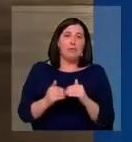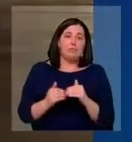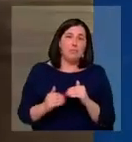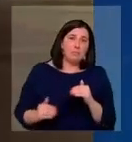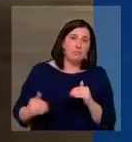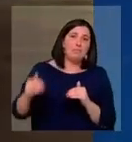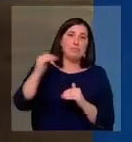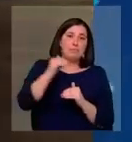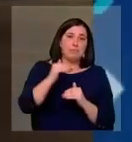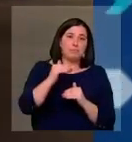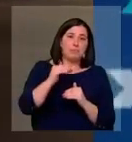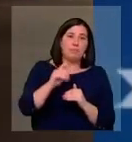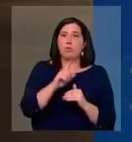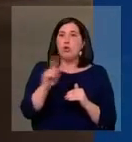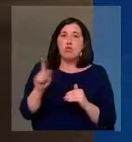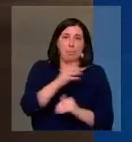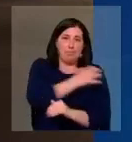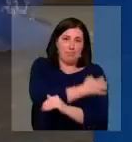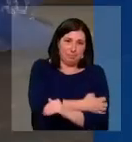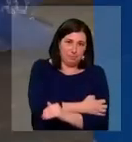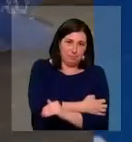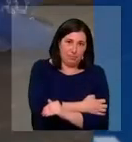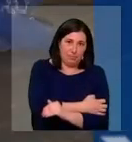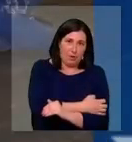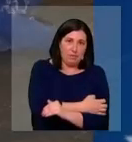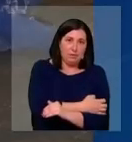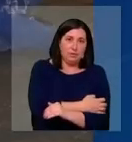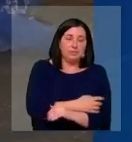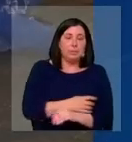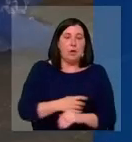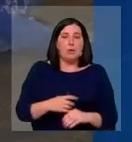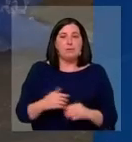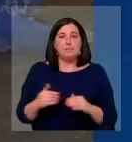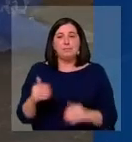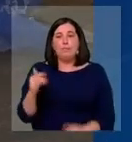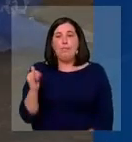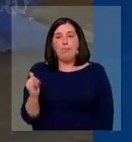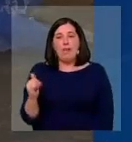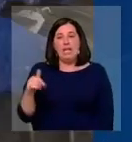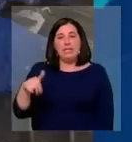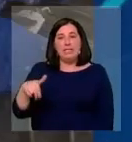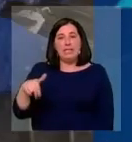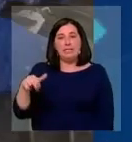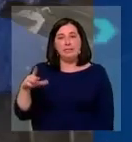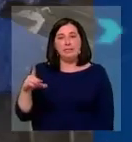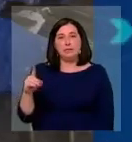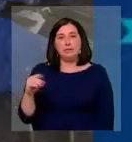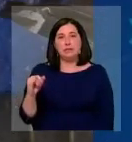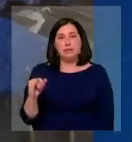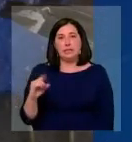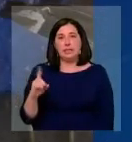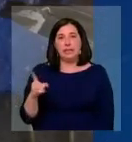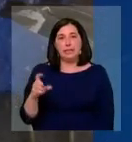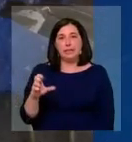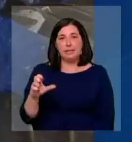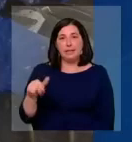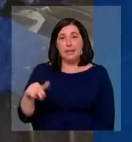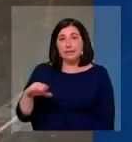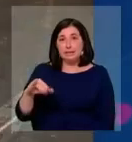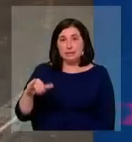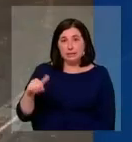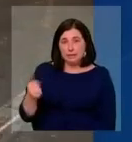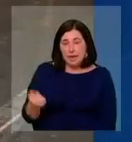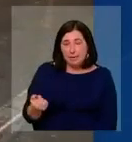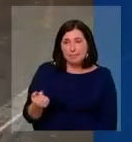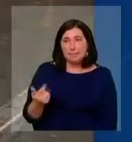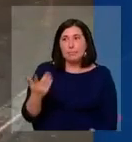gana por encima, no lo es. En el caso de la indigencia, mide el valor de una canasta básica, pero alimenticia solo.